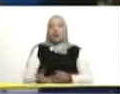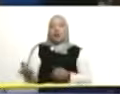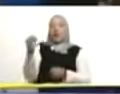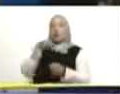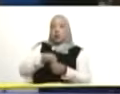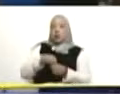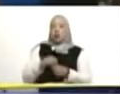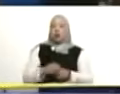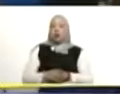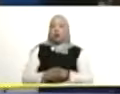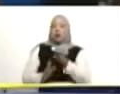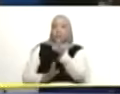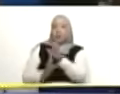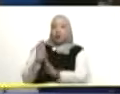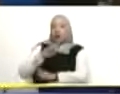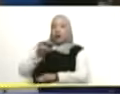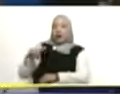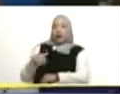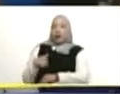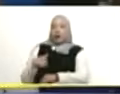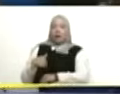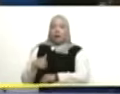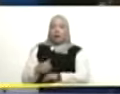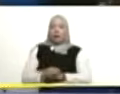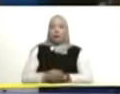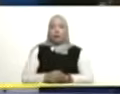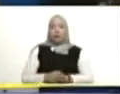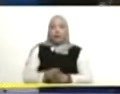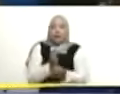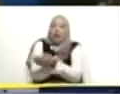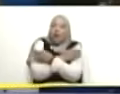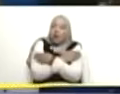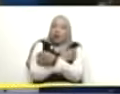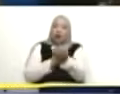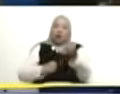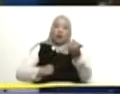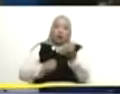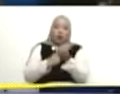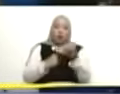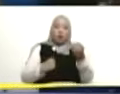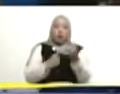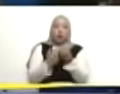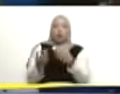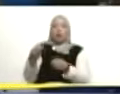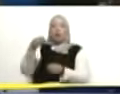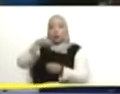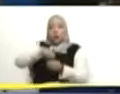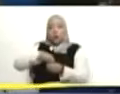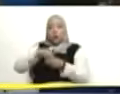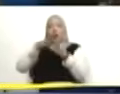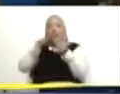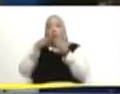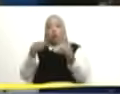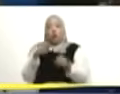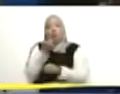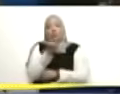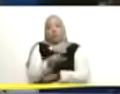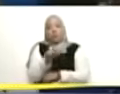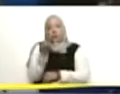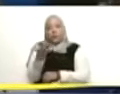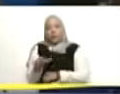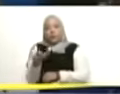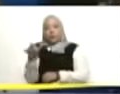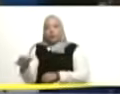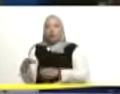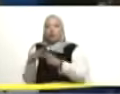incluyente, abarcante, que abrace, que apoye, que incorpore a todos y